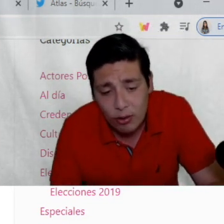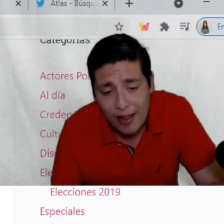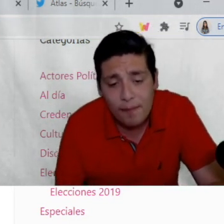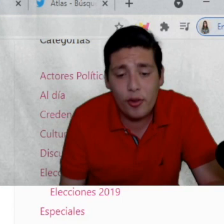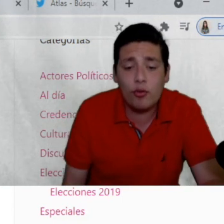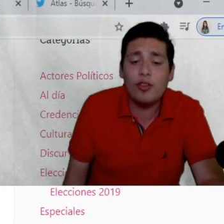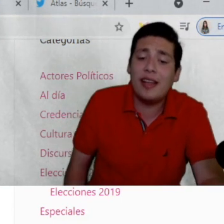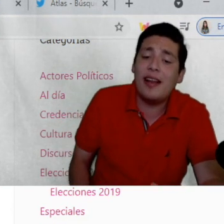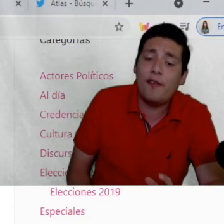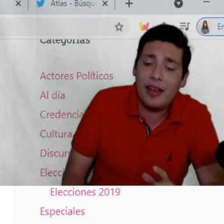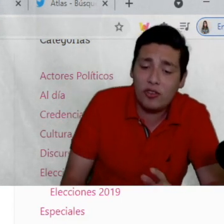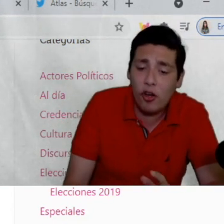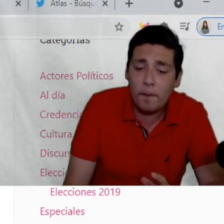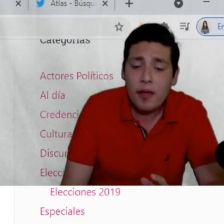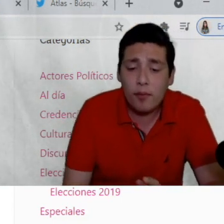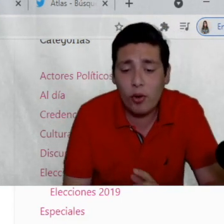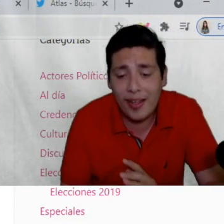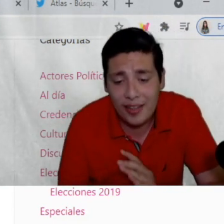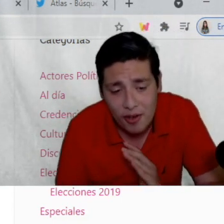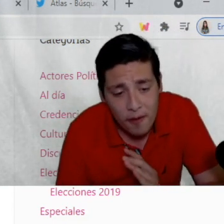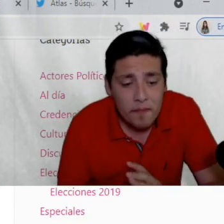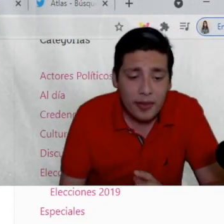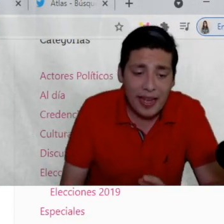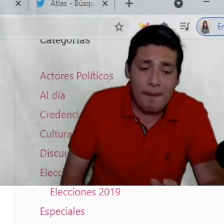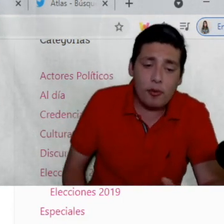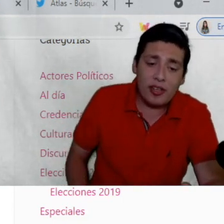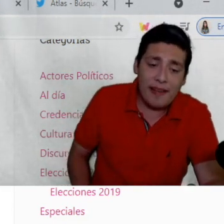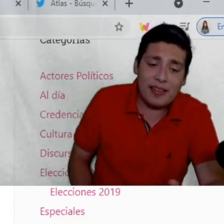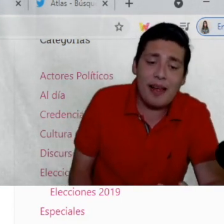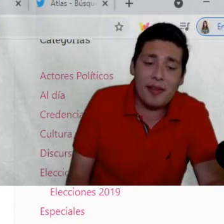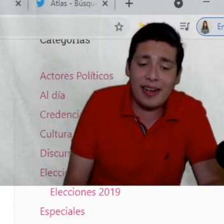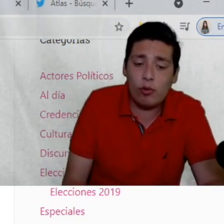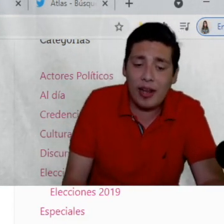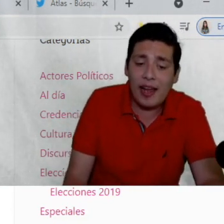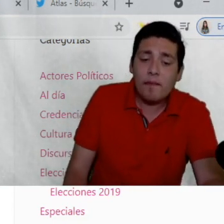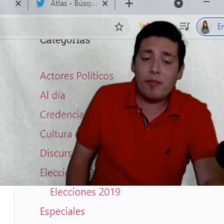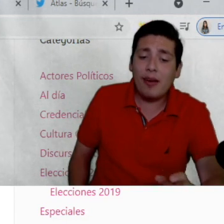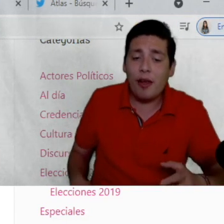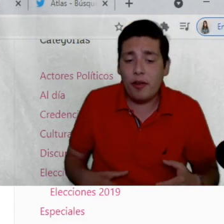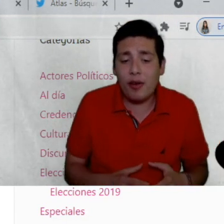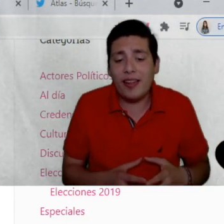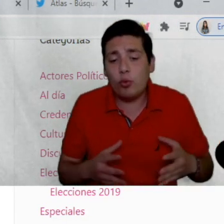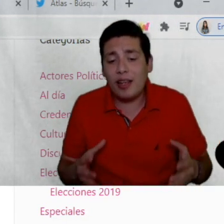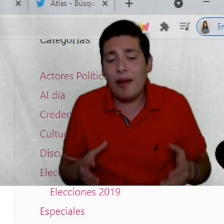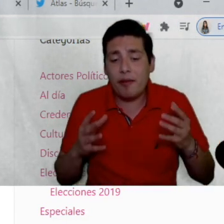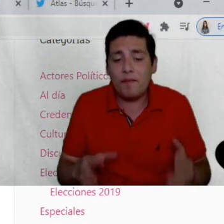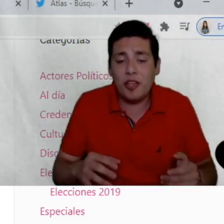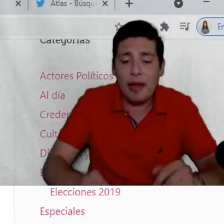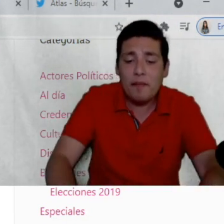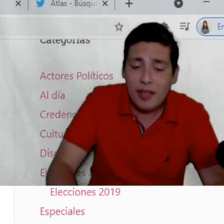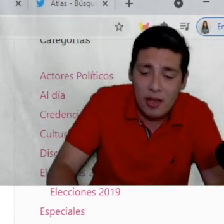Tribunal Electoral del Poder Judicial de la Federación, por lo que determinó que era procedente la medida cautelar bajo la figura de